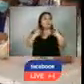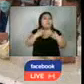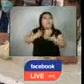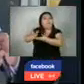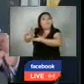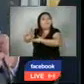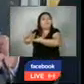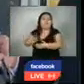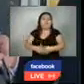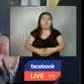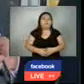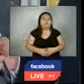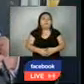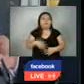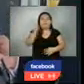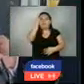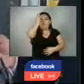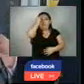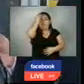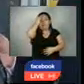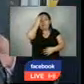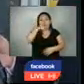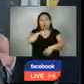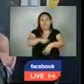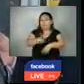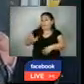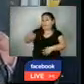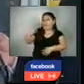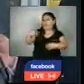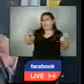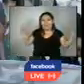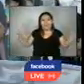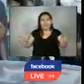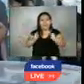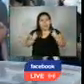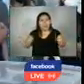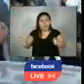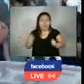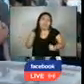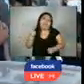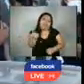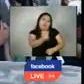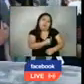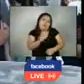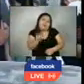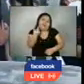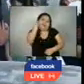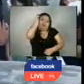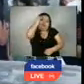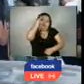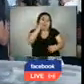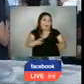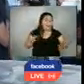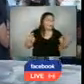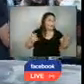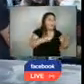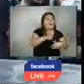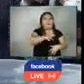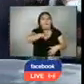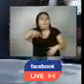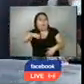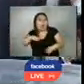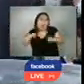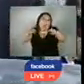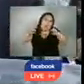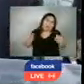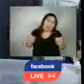personas. Pues estamos conscientes que durante el periodo de las fiestas de fin de año, pues las personas han tenido reuniones familiares, han